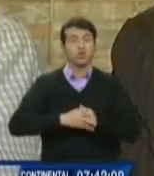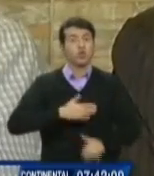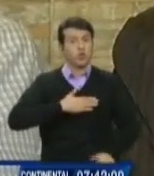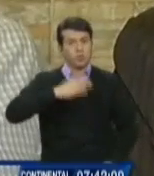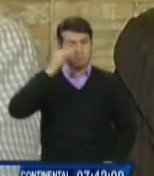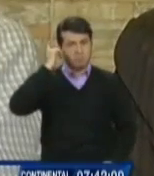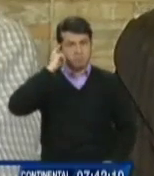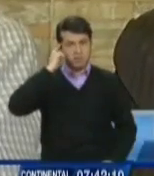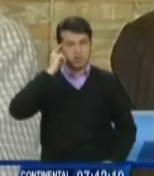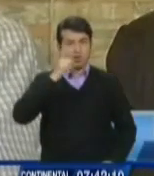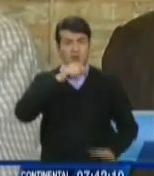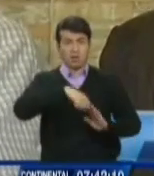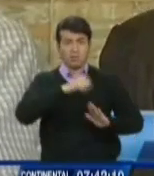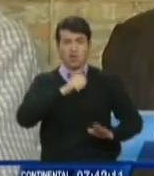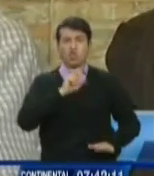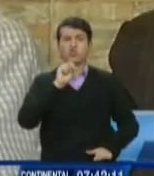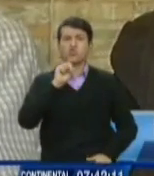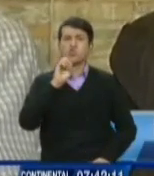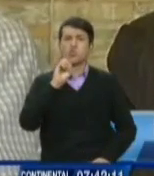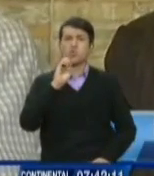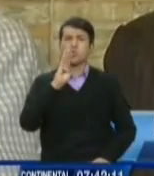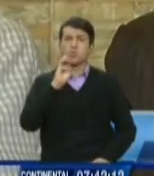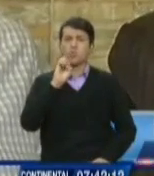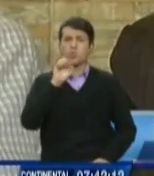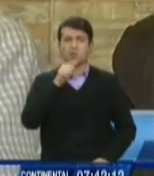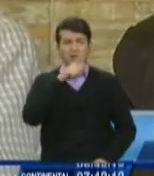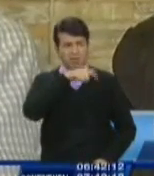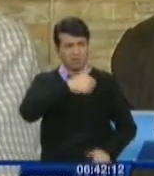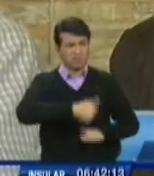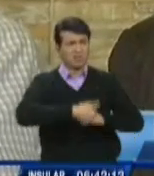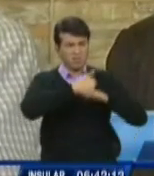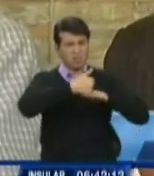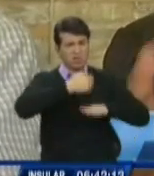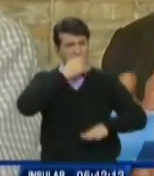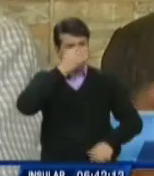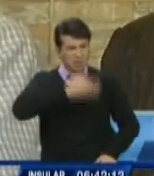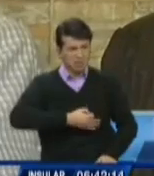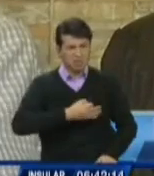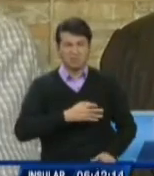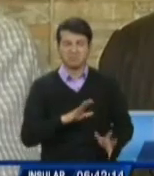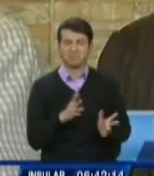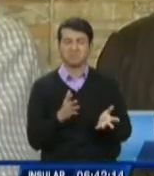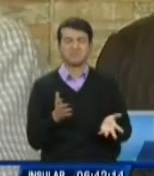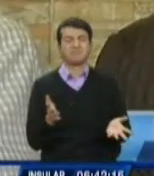que el abogado Álvaro Noboa no tiene autoridad moral